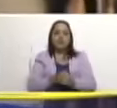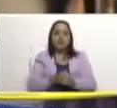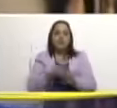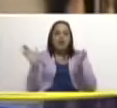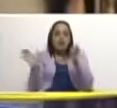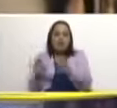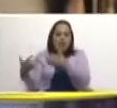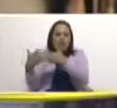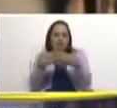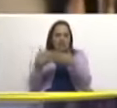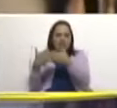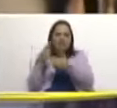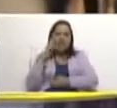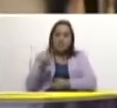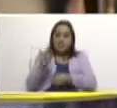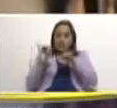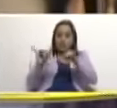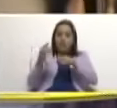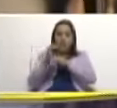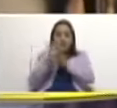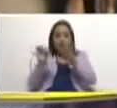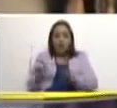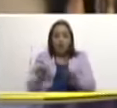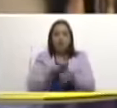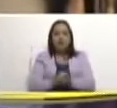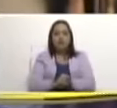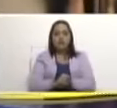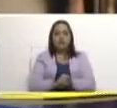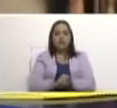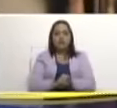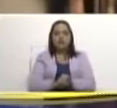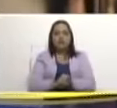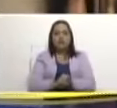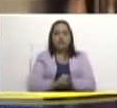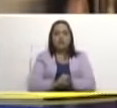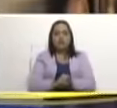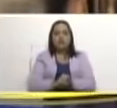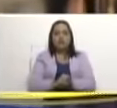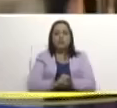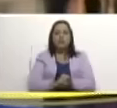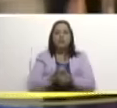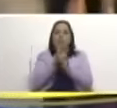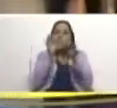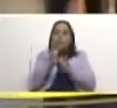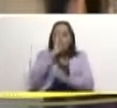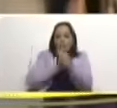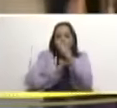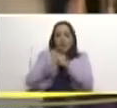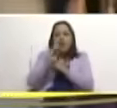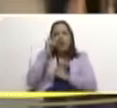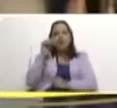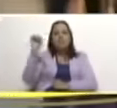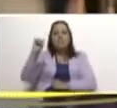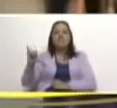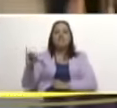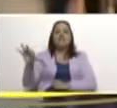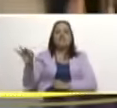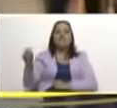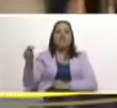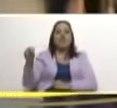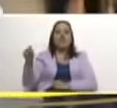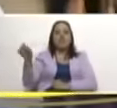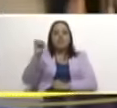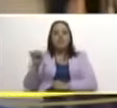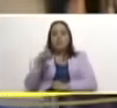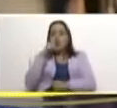pequeñas batallas vistas de esa forma, por la modestia del general Cifonte, impidieron que las tropas